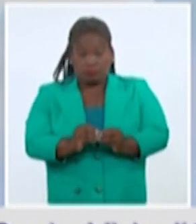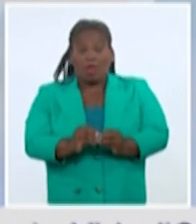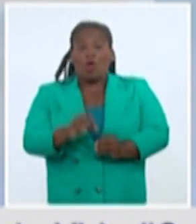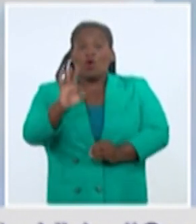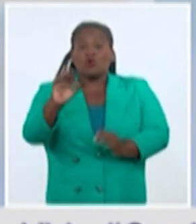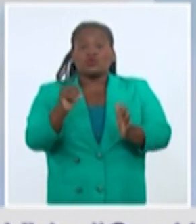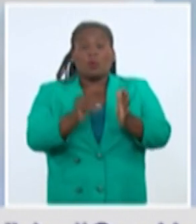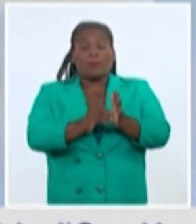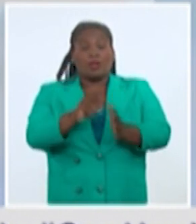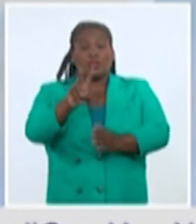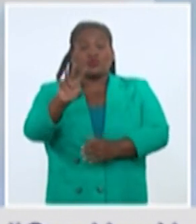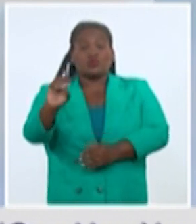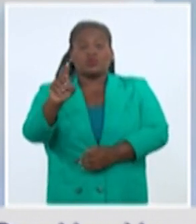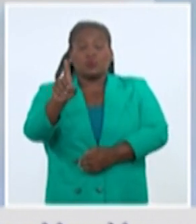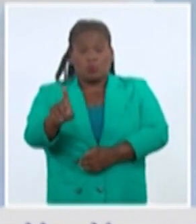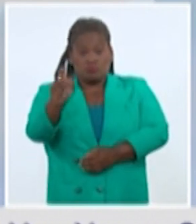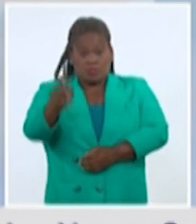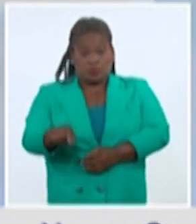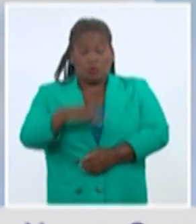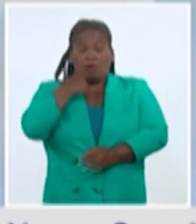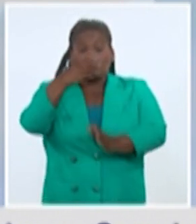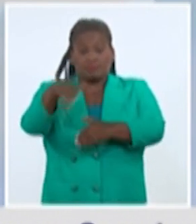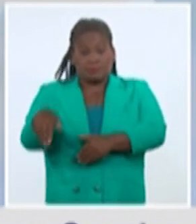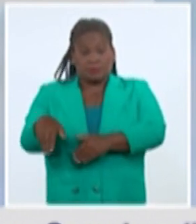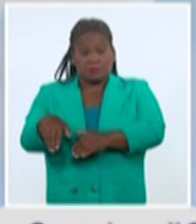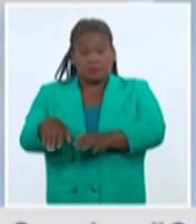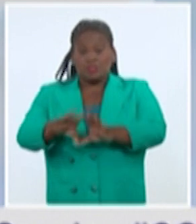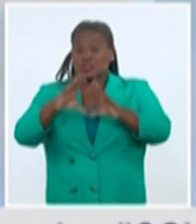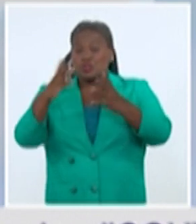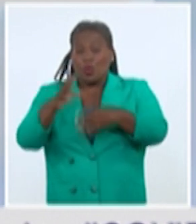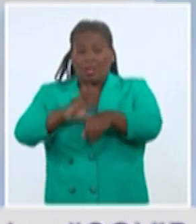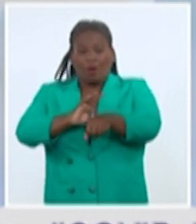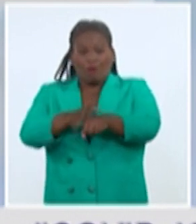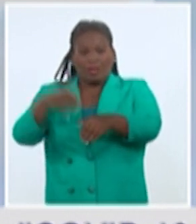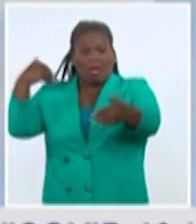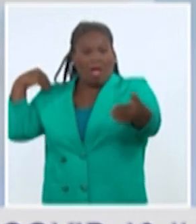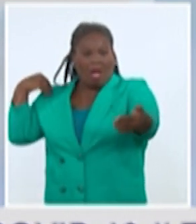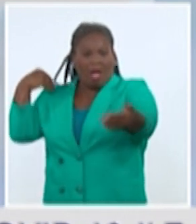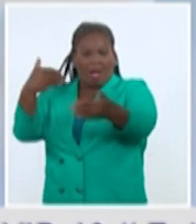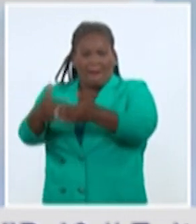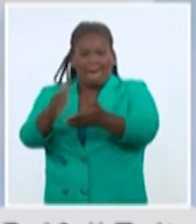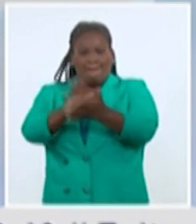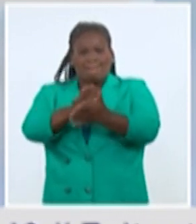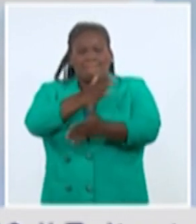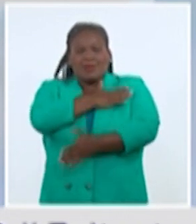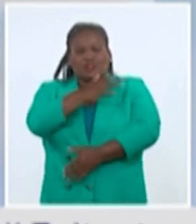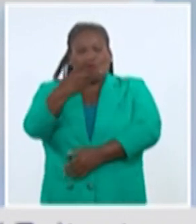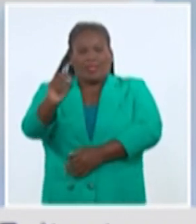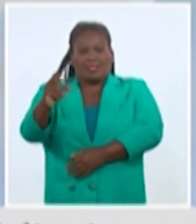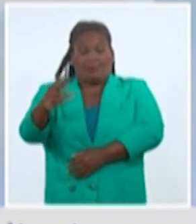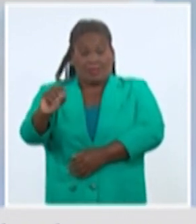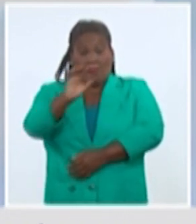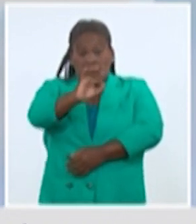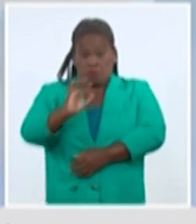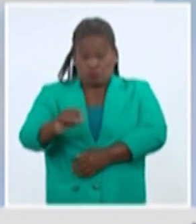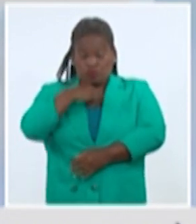8.201 fallecidos durante toda la pandemia, manteniendo la letalidad de